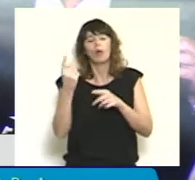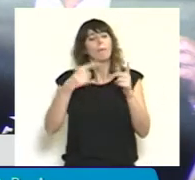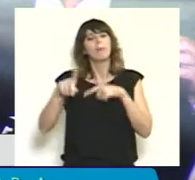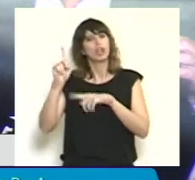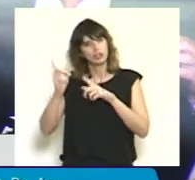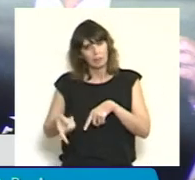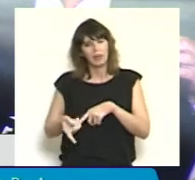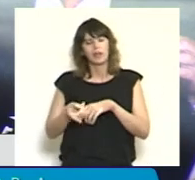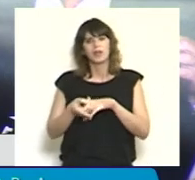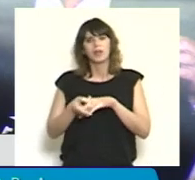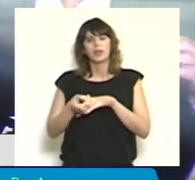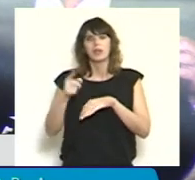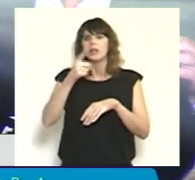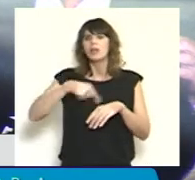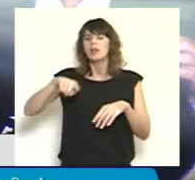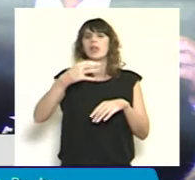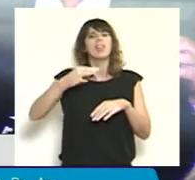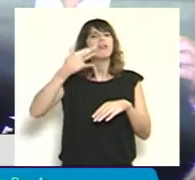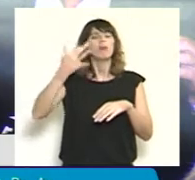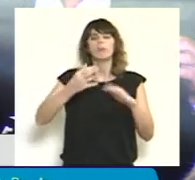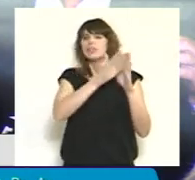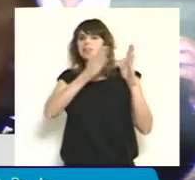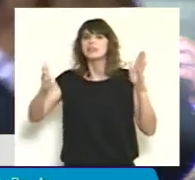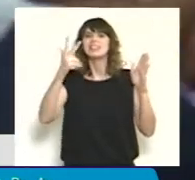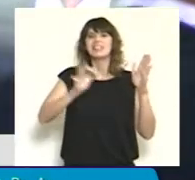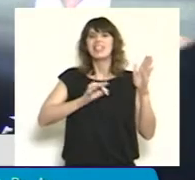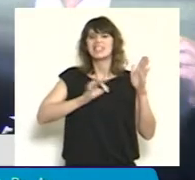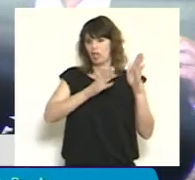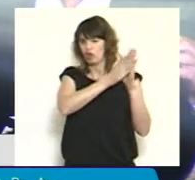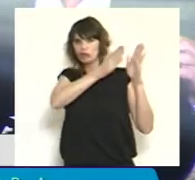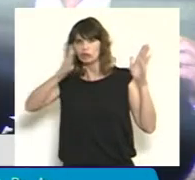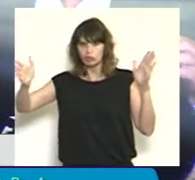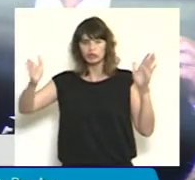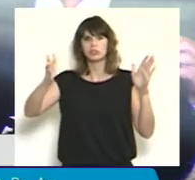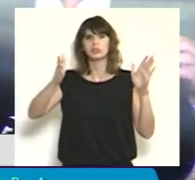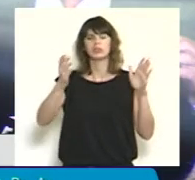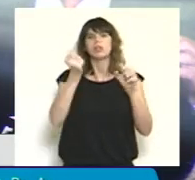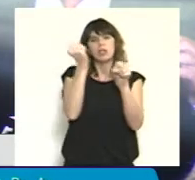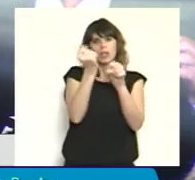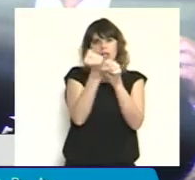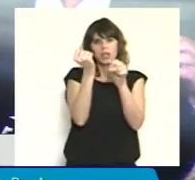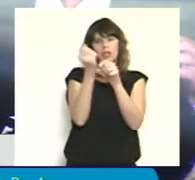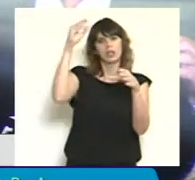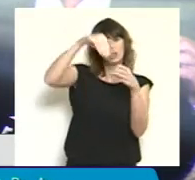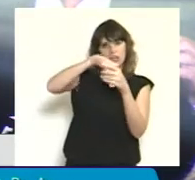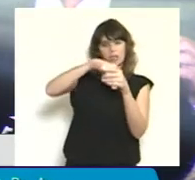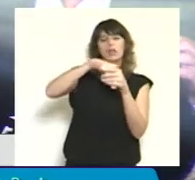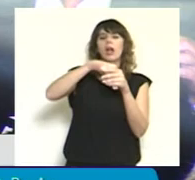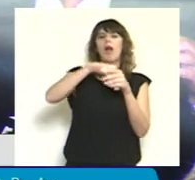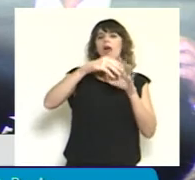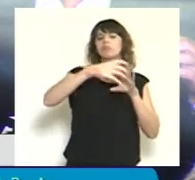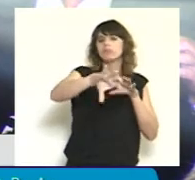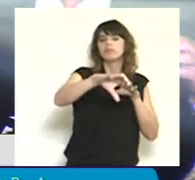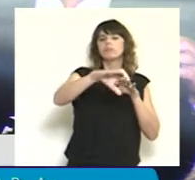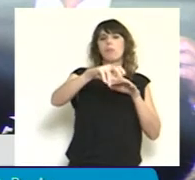tampoco tienen que haber cumplido 3 años pasados de actividad laboral en el privado y luego